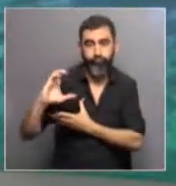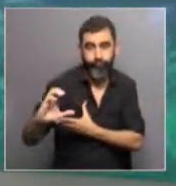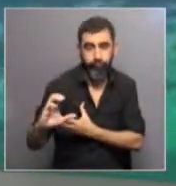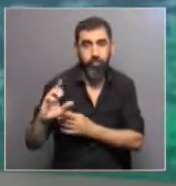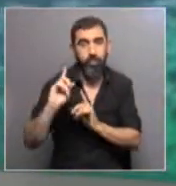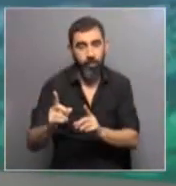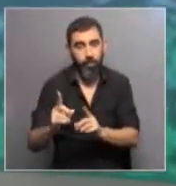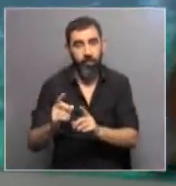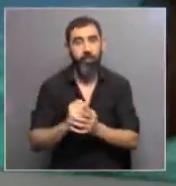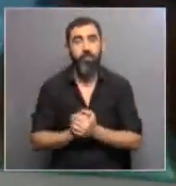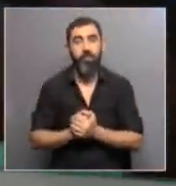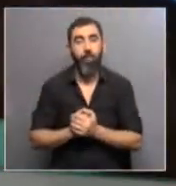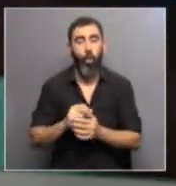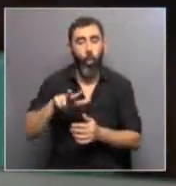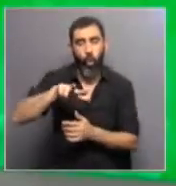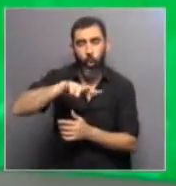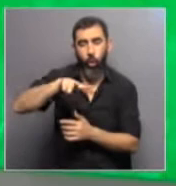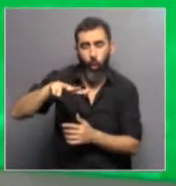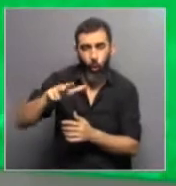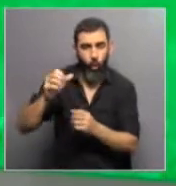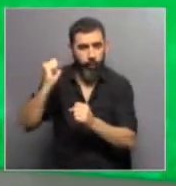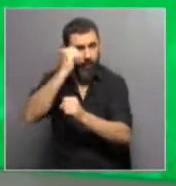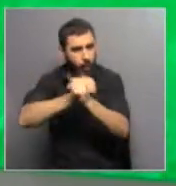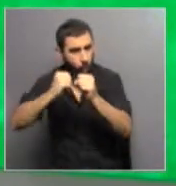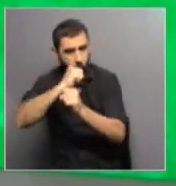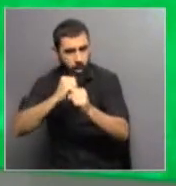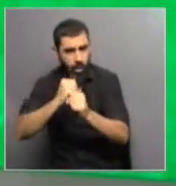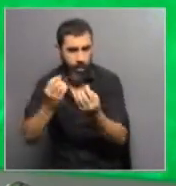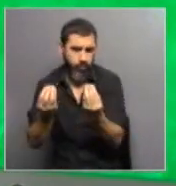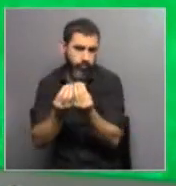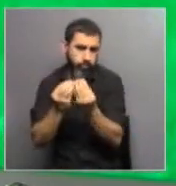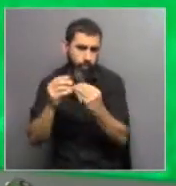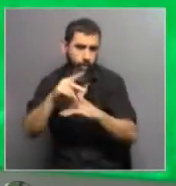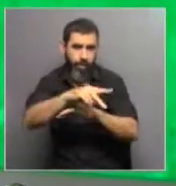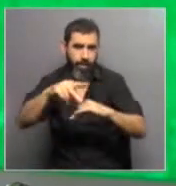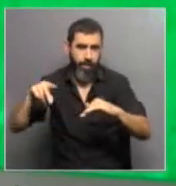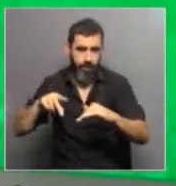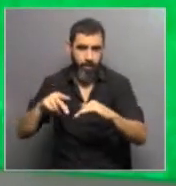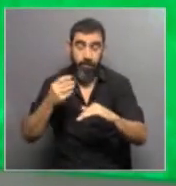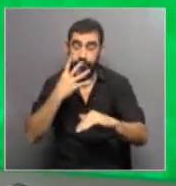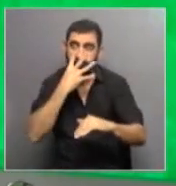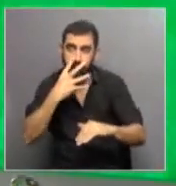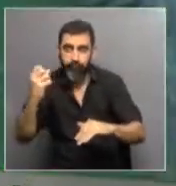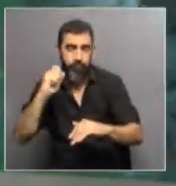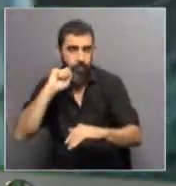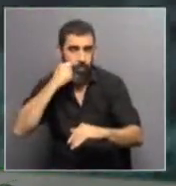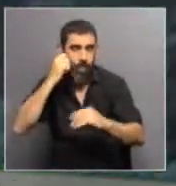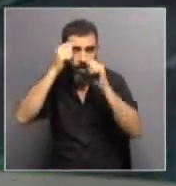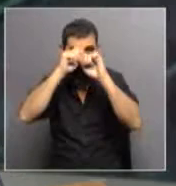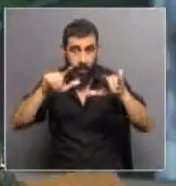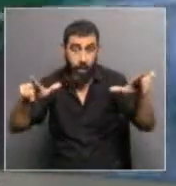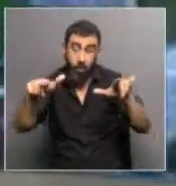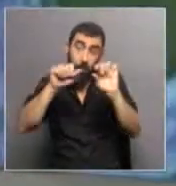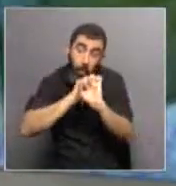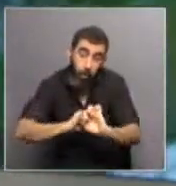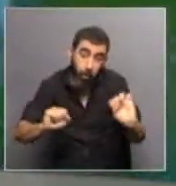AgTech atrás, ¿no? Mucho drone, mucha software, mucha tecnología digital que vuelva más atractivo el campo. Ese puede ser un